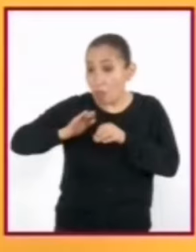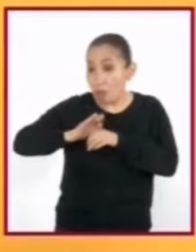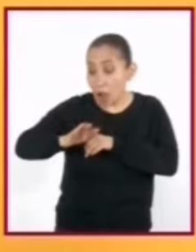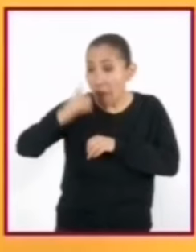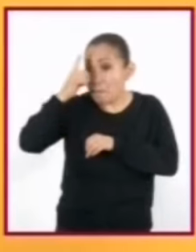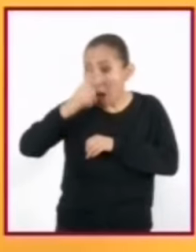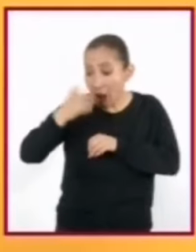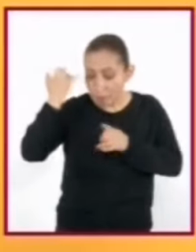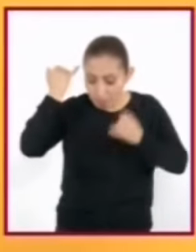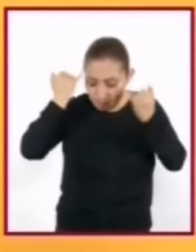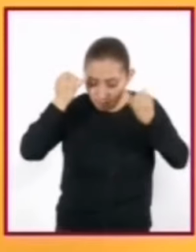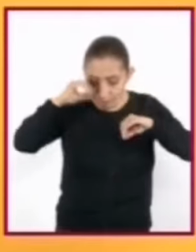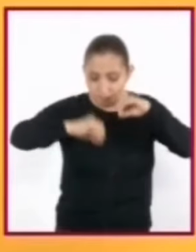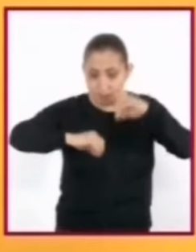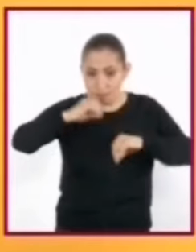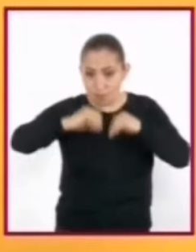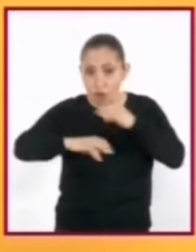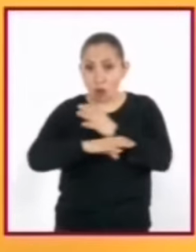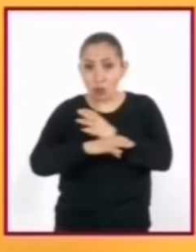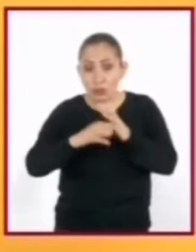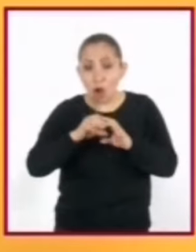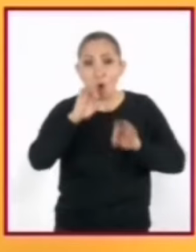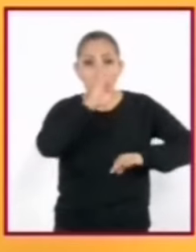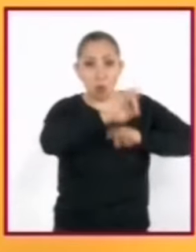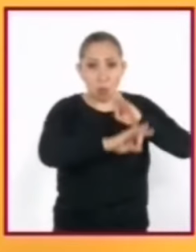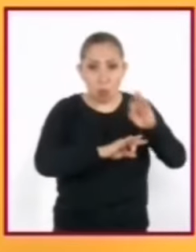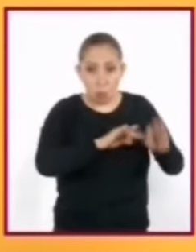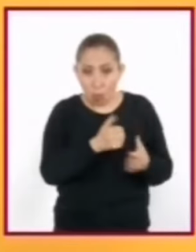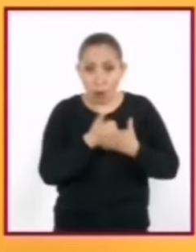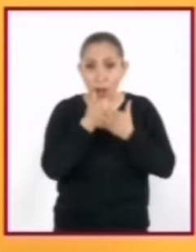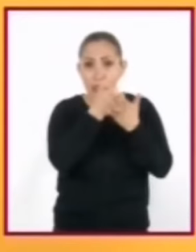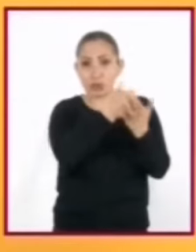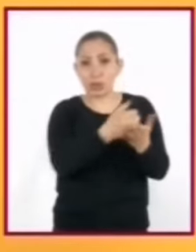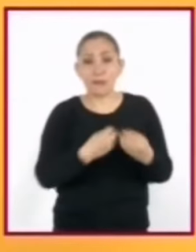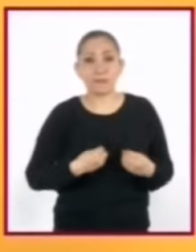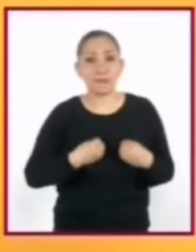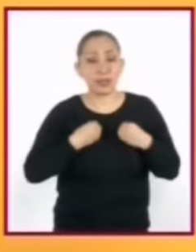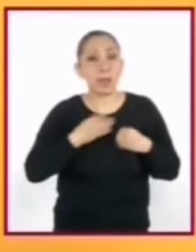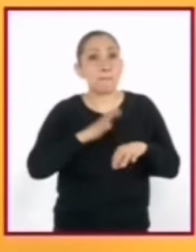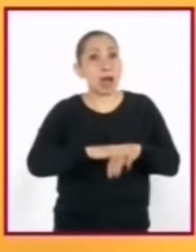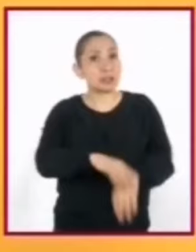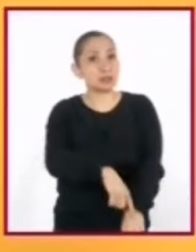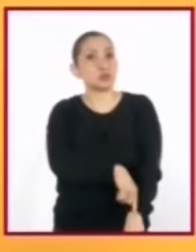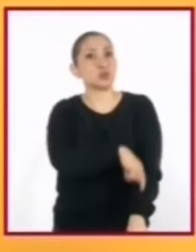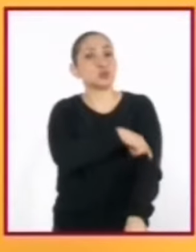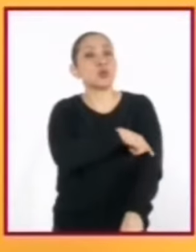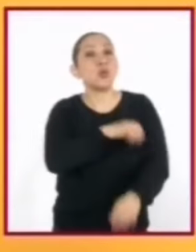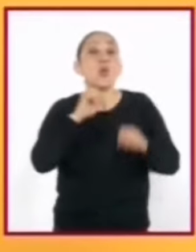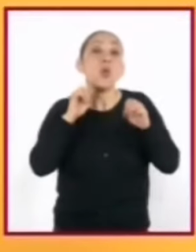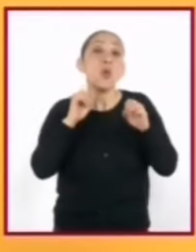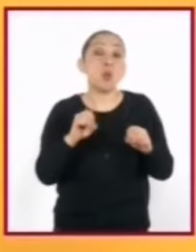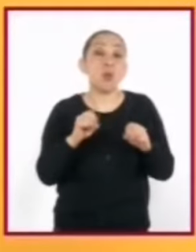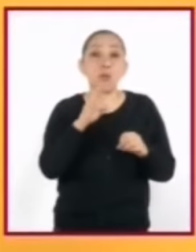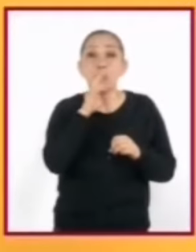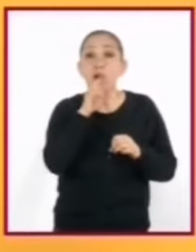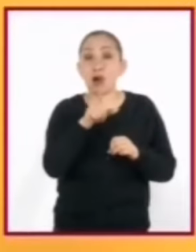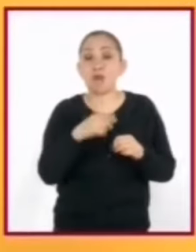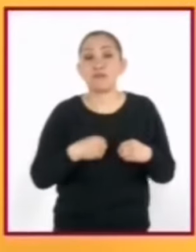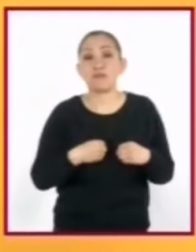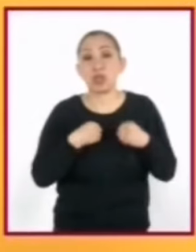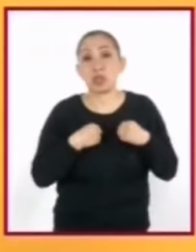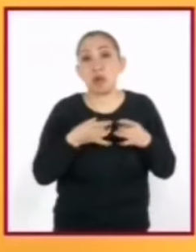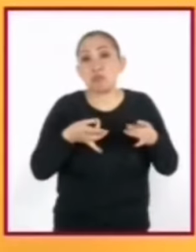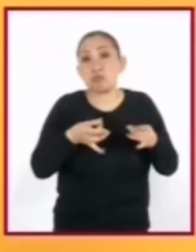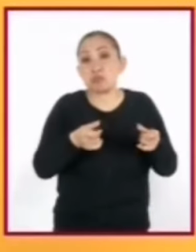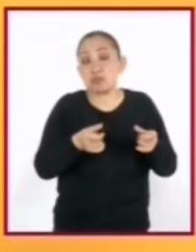para desarrollar herramientas y tratamientos que ayudan a que vivamos más tiempo, a que tengamos una mejor calidad de